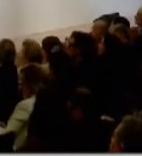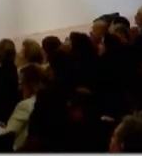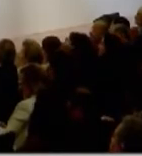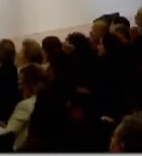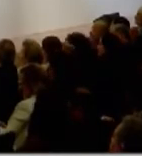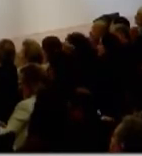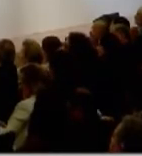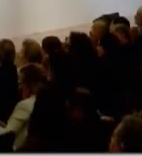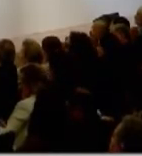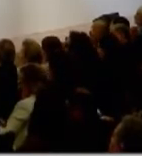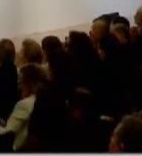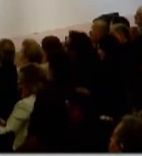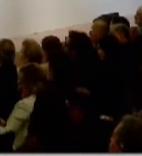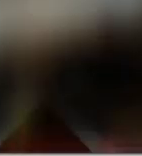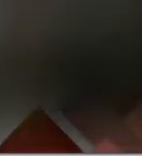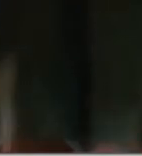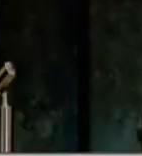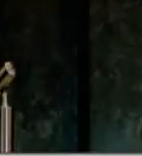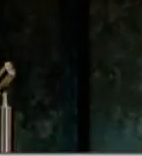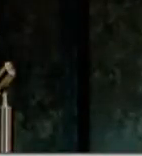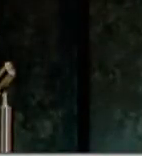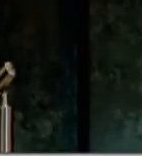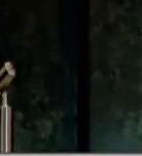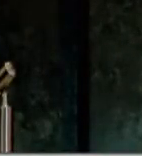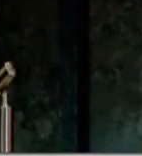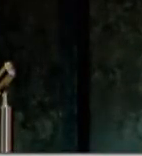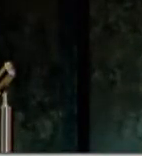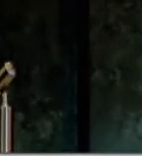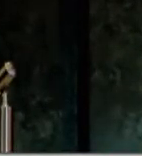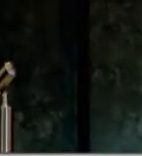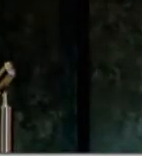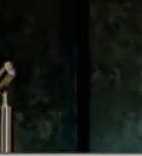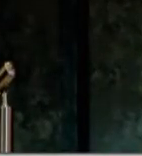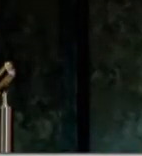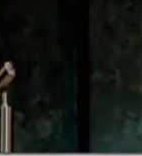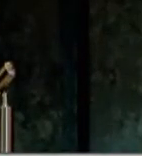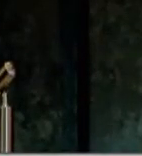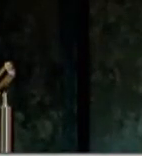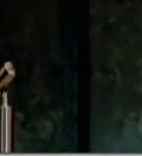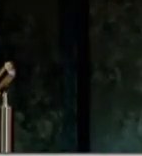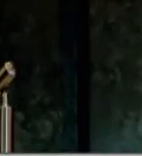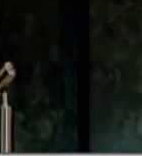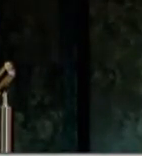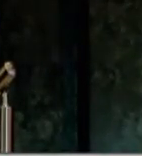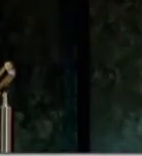Juan Rulfo de la Expo Guadalajara. Quiero expresar mi agradecimiento